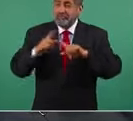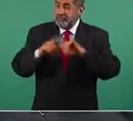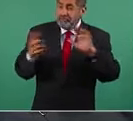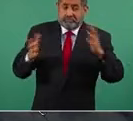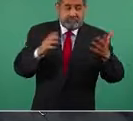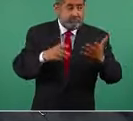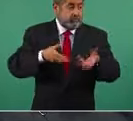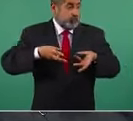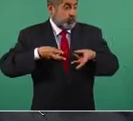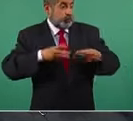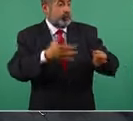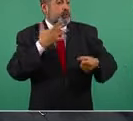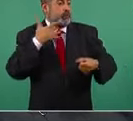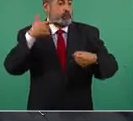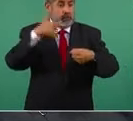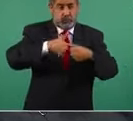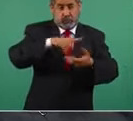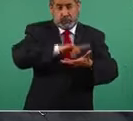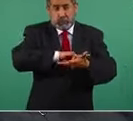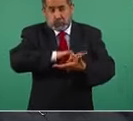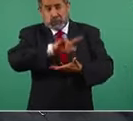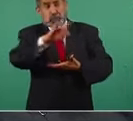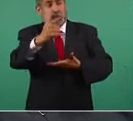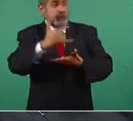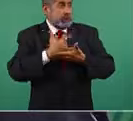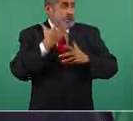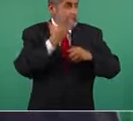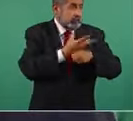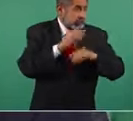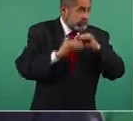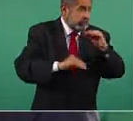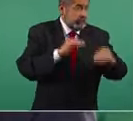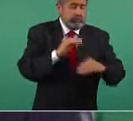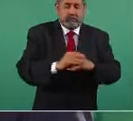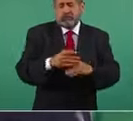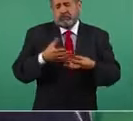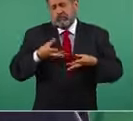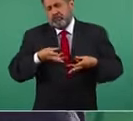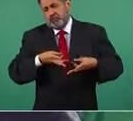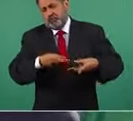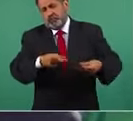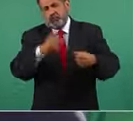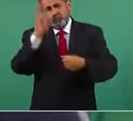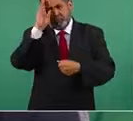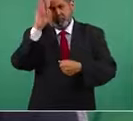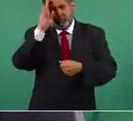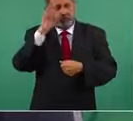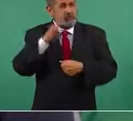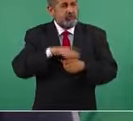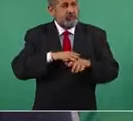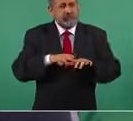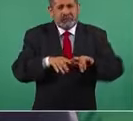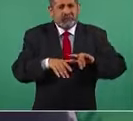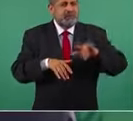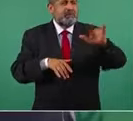con el gasto de mantenimiento y el utilizar toda la flotilla